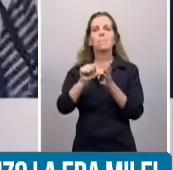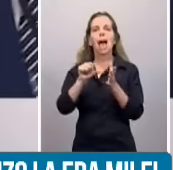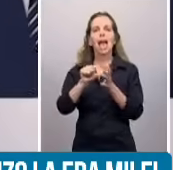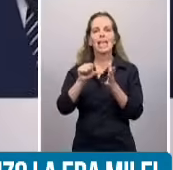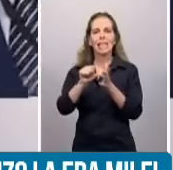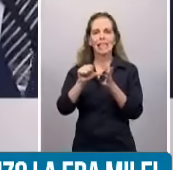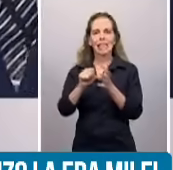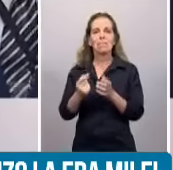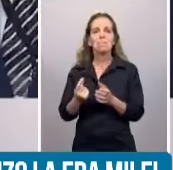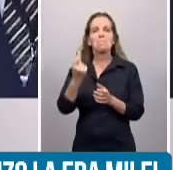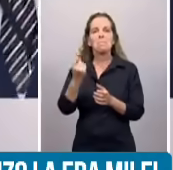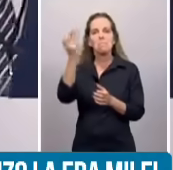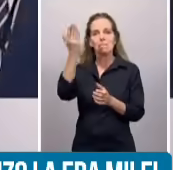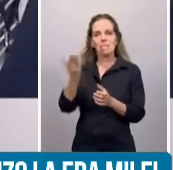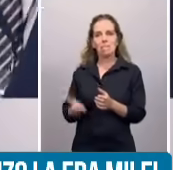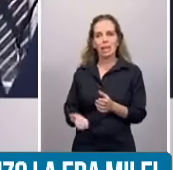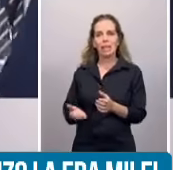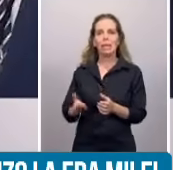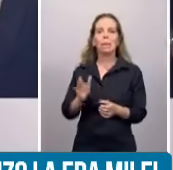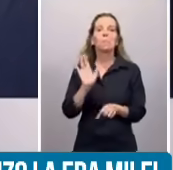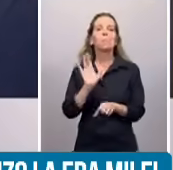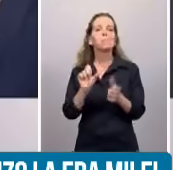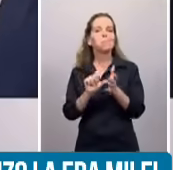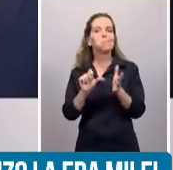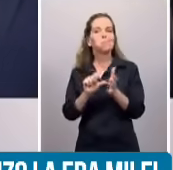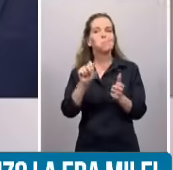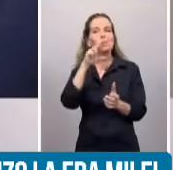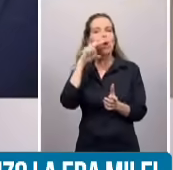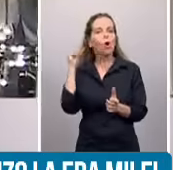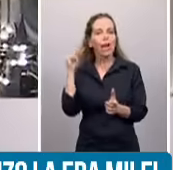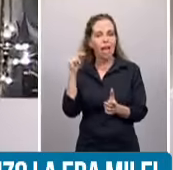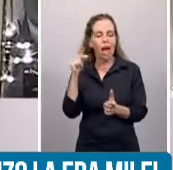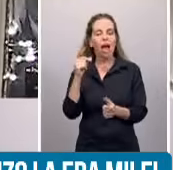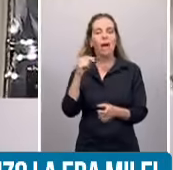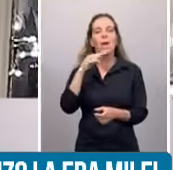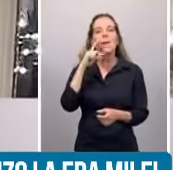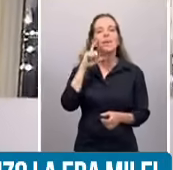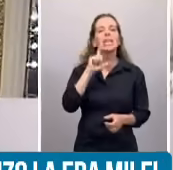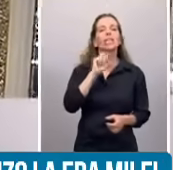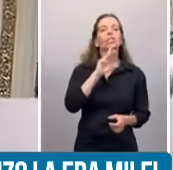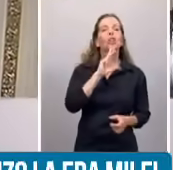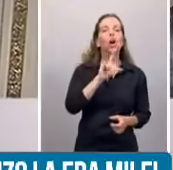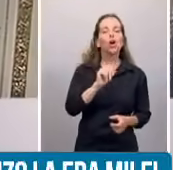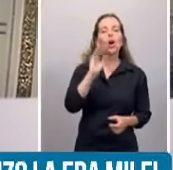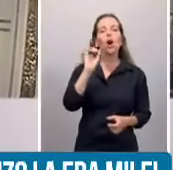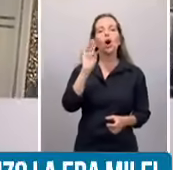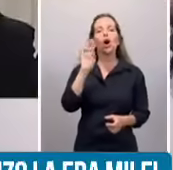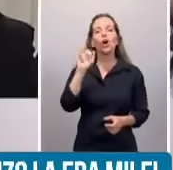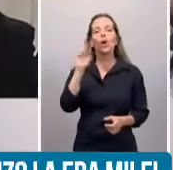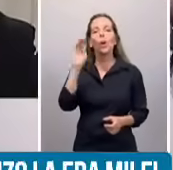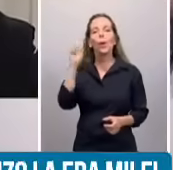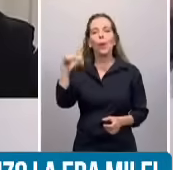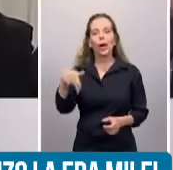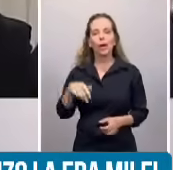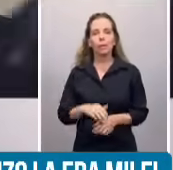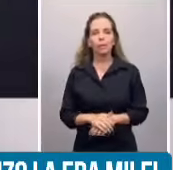argentina, más allá de algunos claroscuros, idas y vueltas, sí, es claramente de condena a la